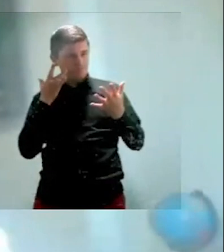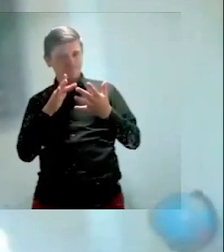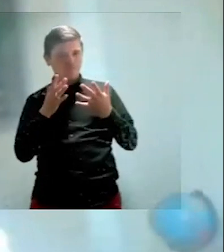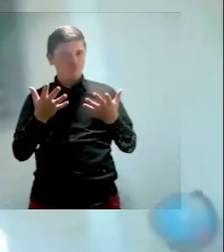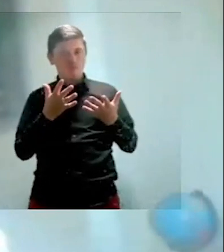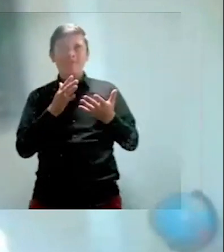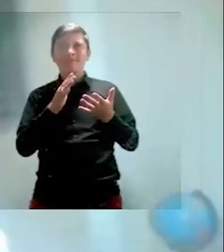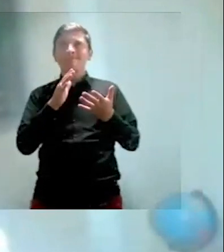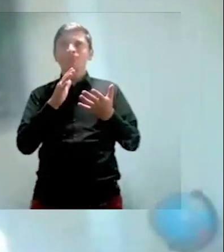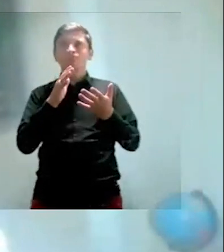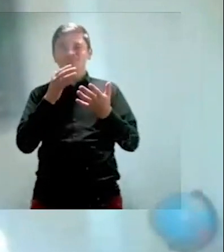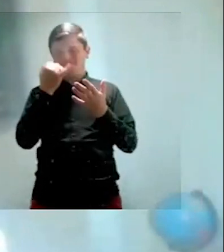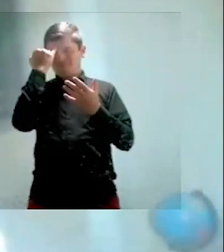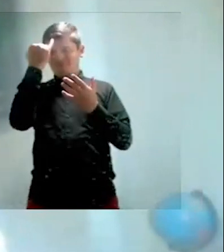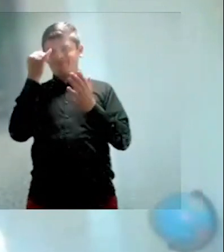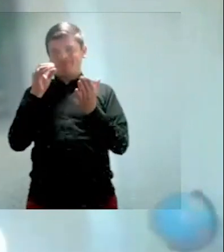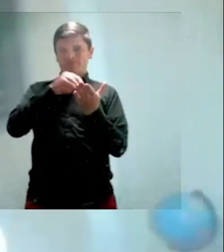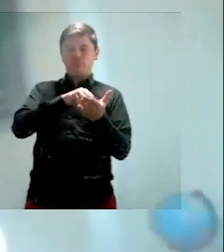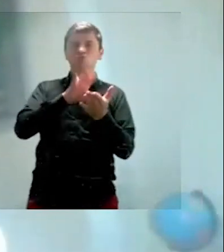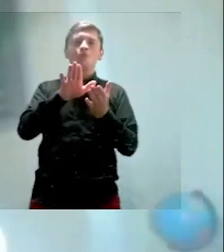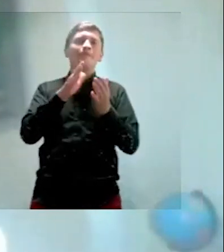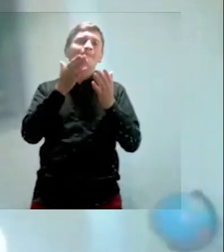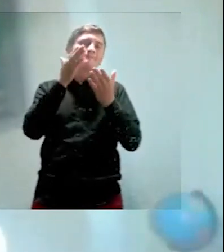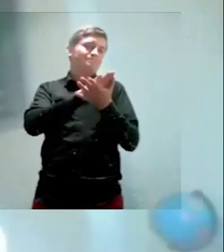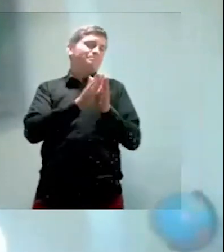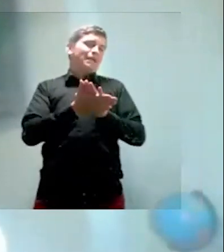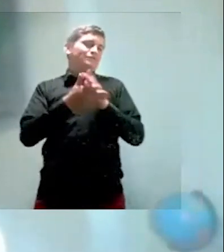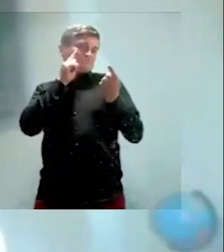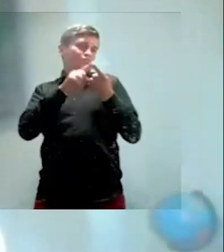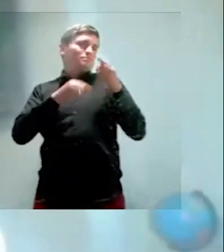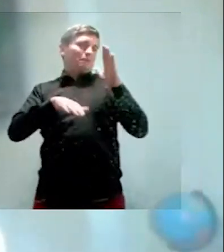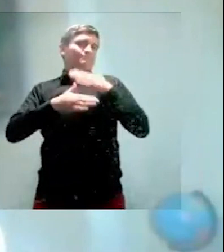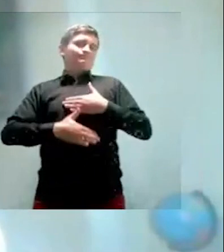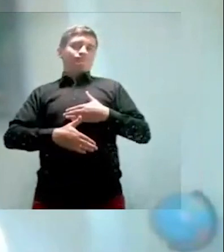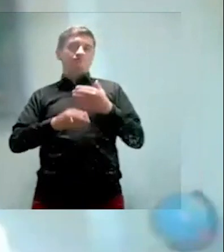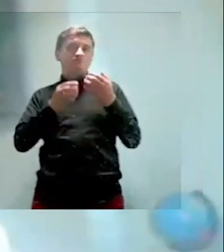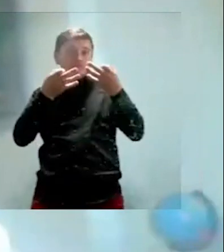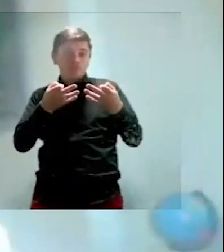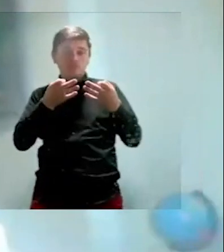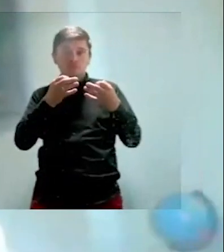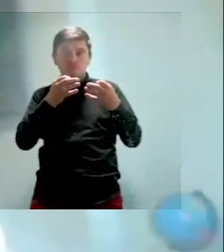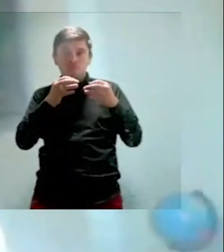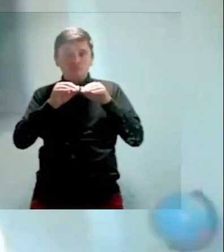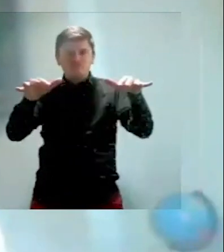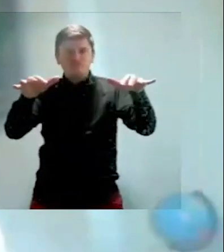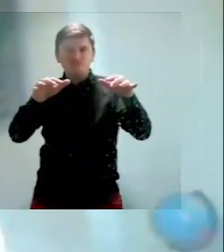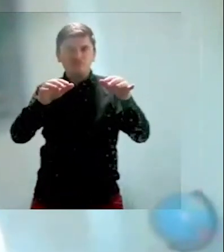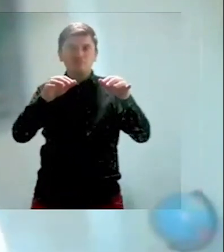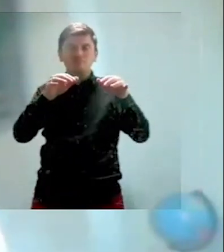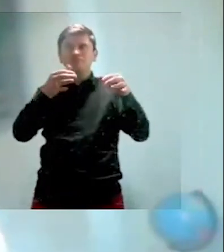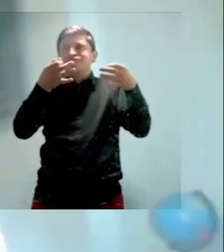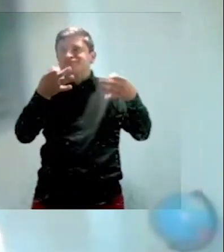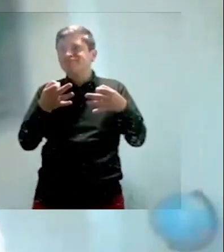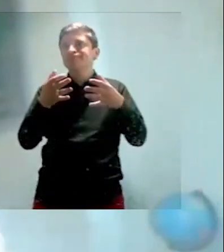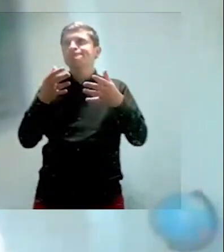más disidencias es en la declaratoria de los estados de cosas inconstitucionales, que también han sido